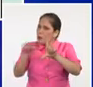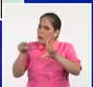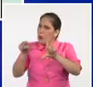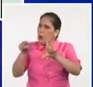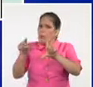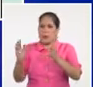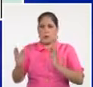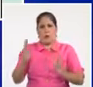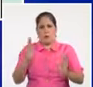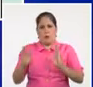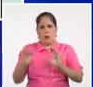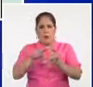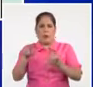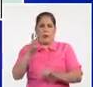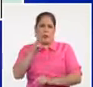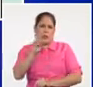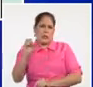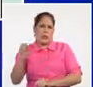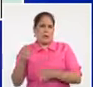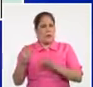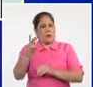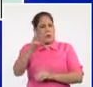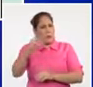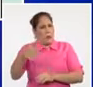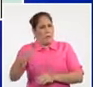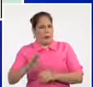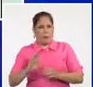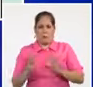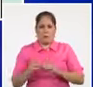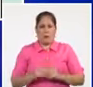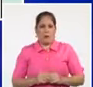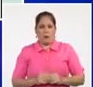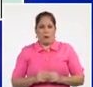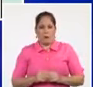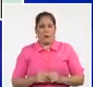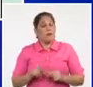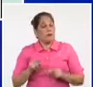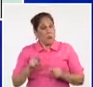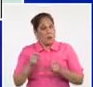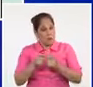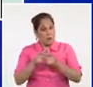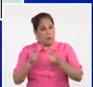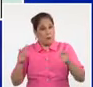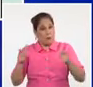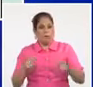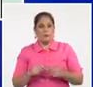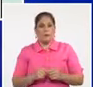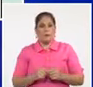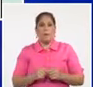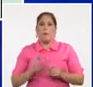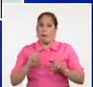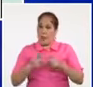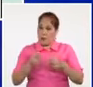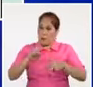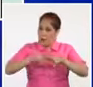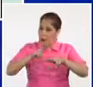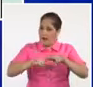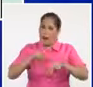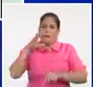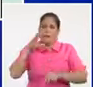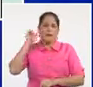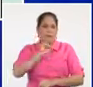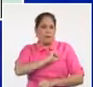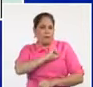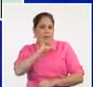yo he dicho, de los 300 y algo, rango todavía alto, pero que indiscutiblemente es